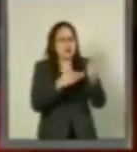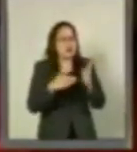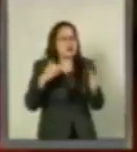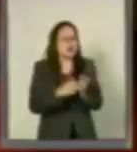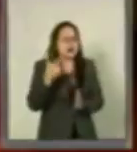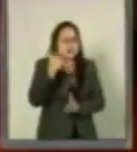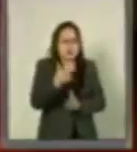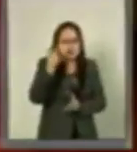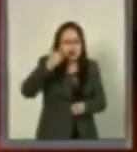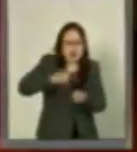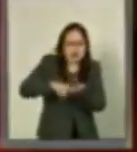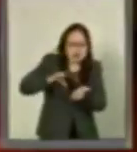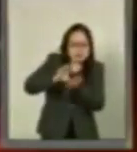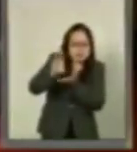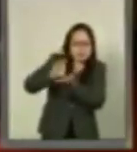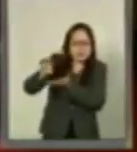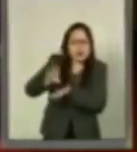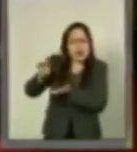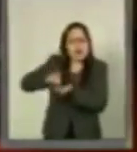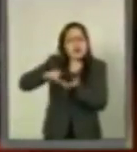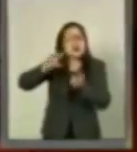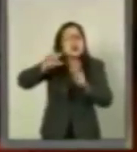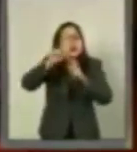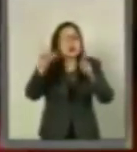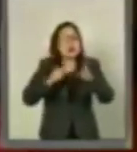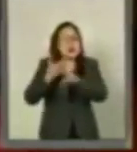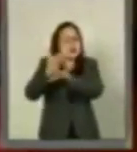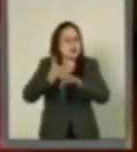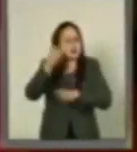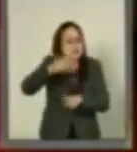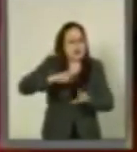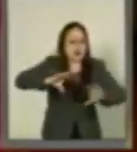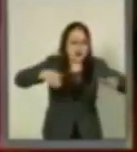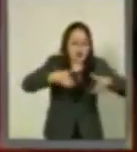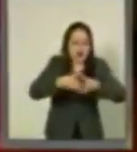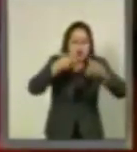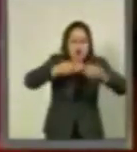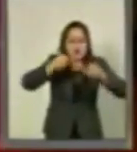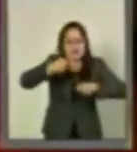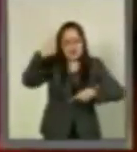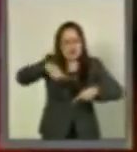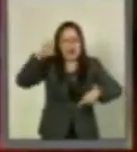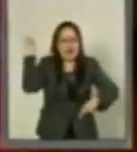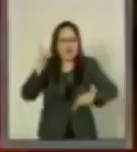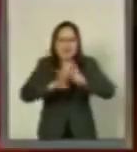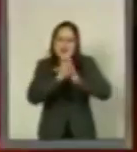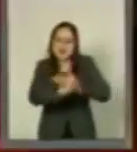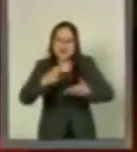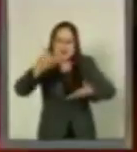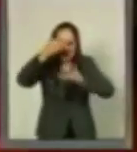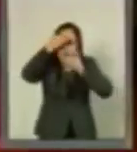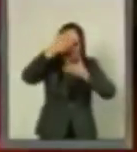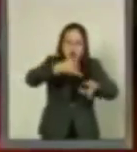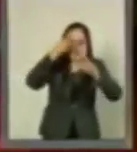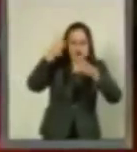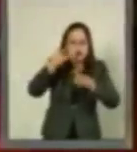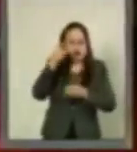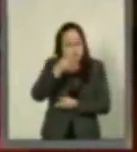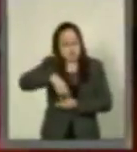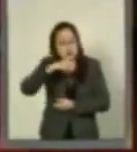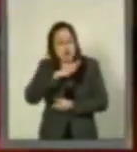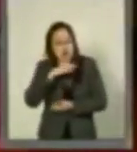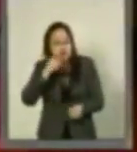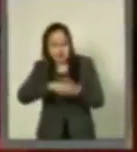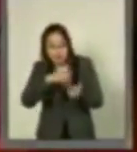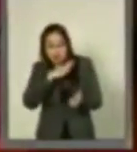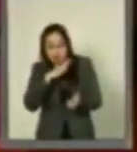se han puesto en los estados para hacer las unidades antisecuestro que no existían y donde existían no tenían